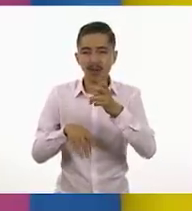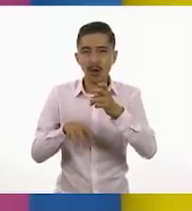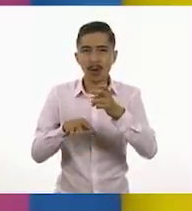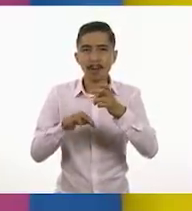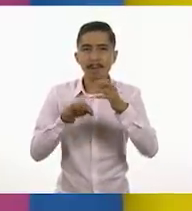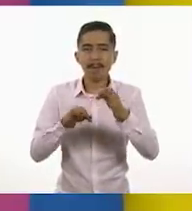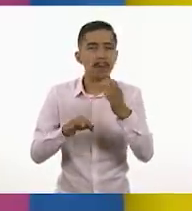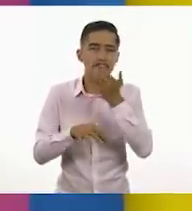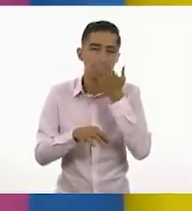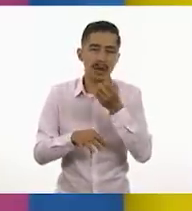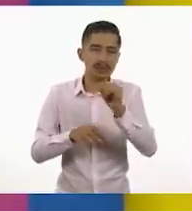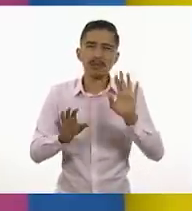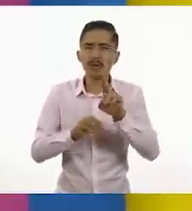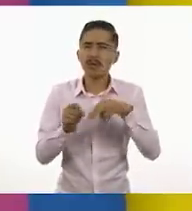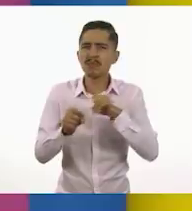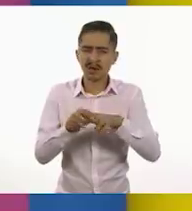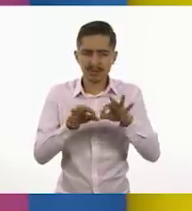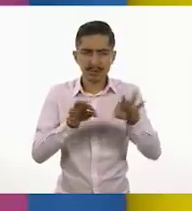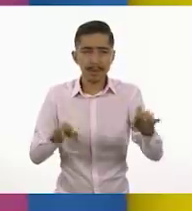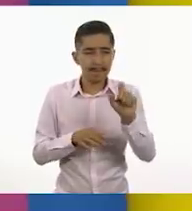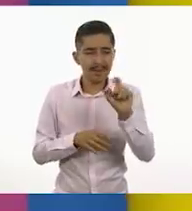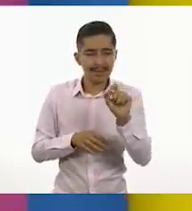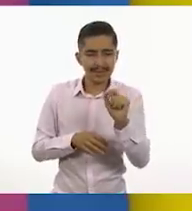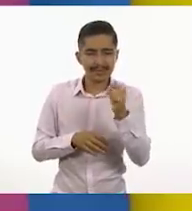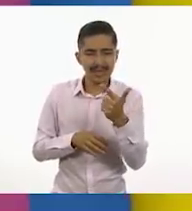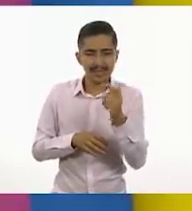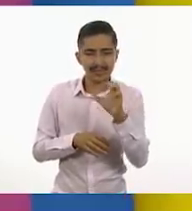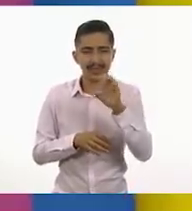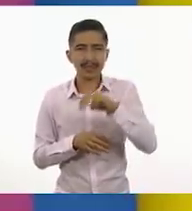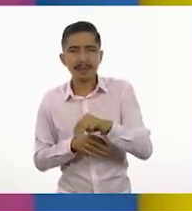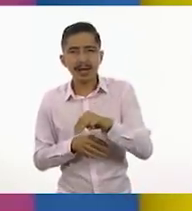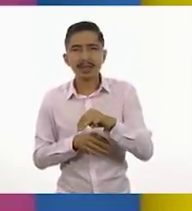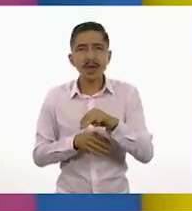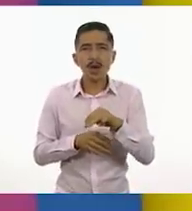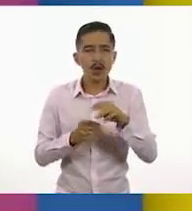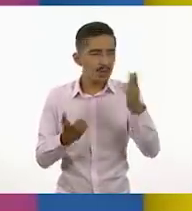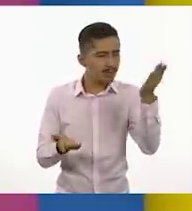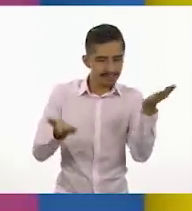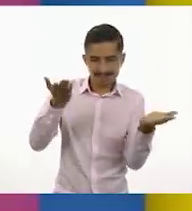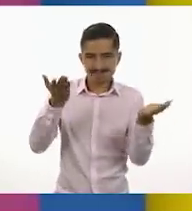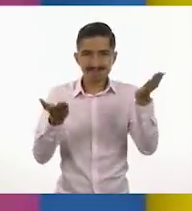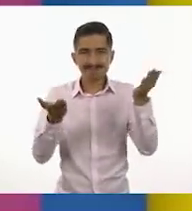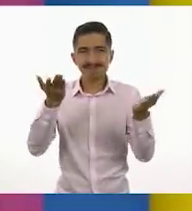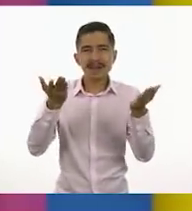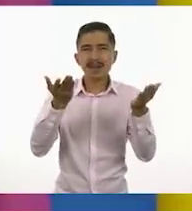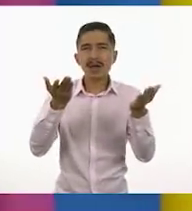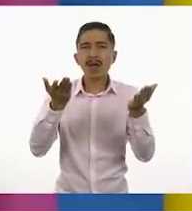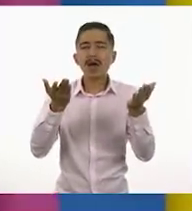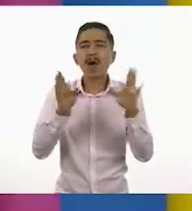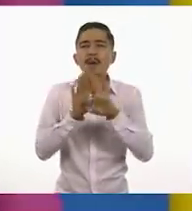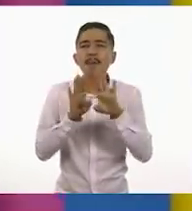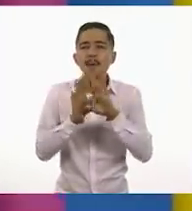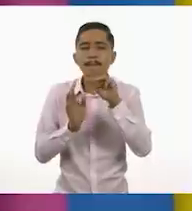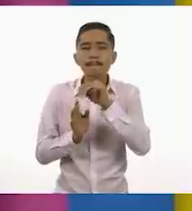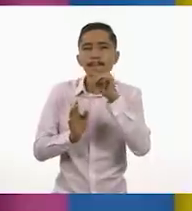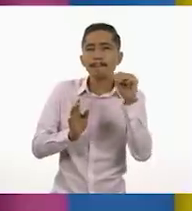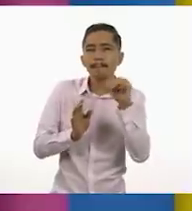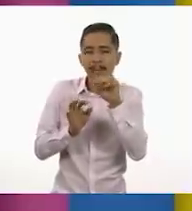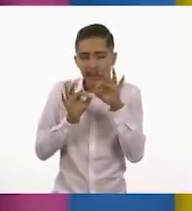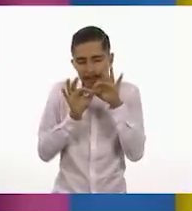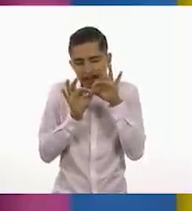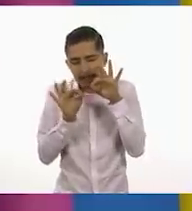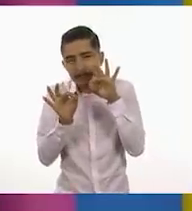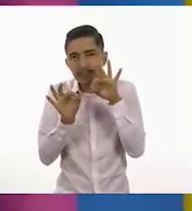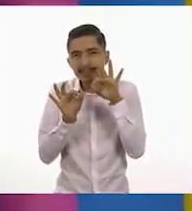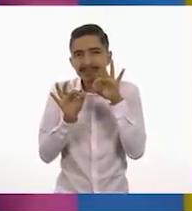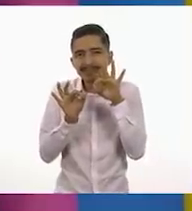más convencional. 27 centímetros de diferencia entre un cálculo y otro por una imprecisión de milímetros ahí en la